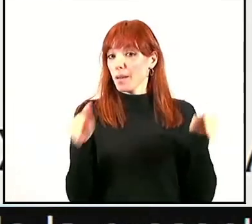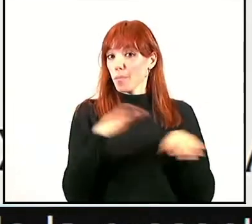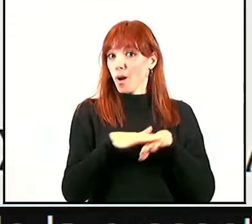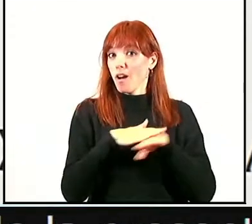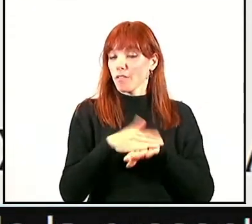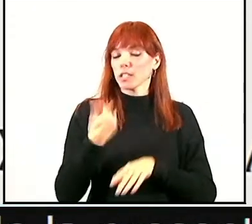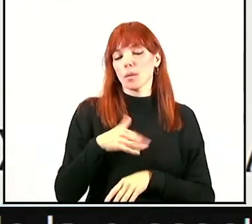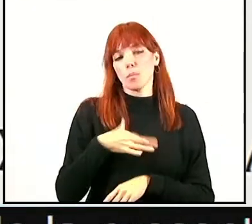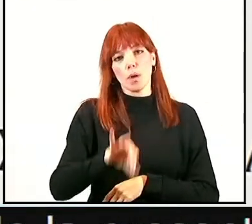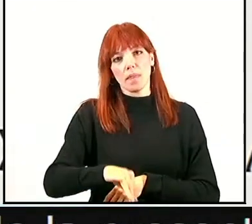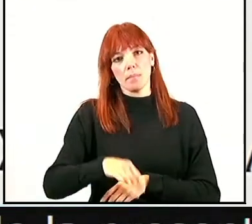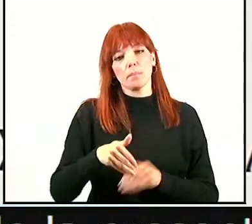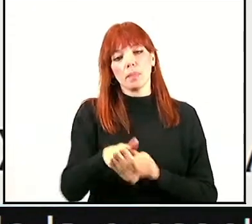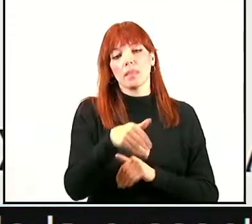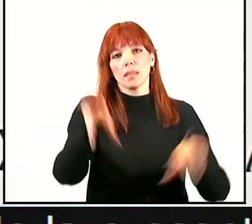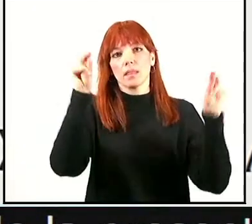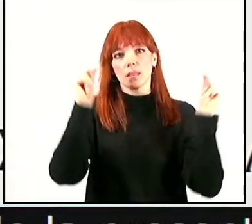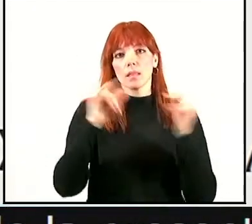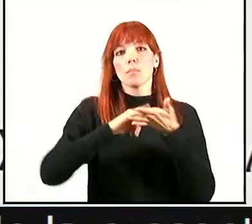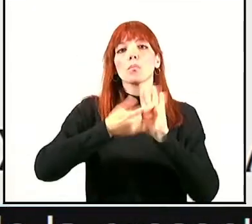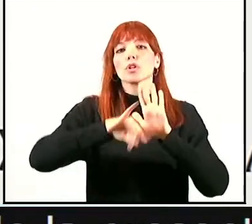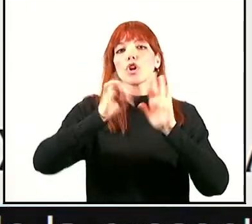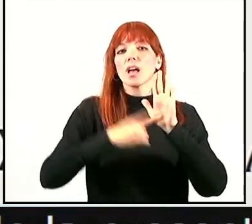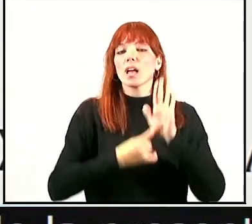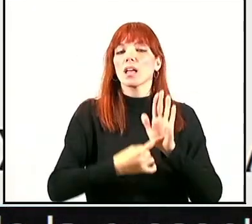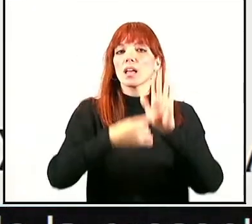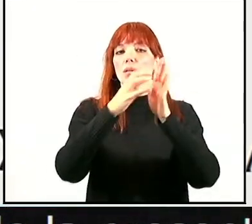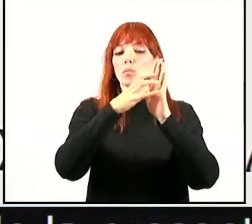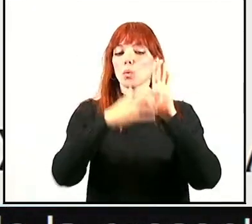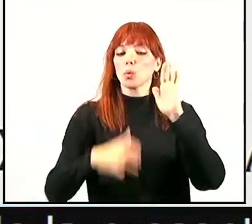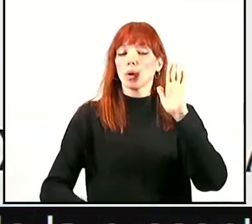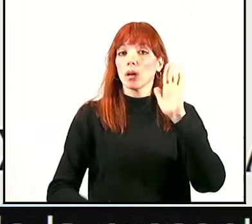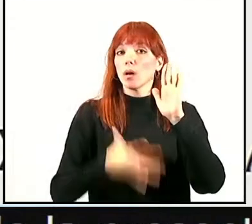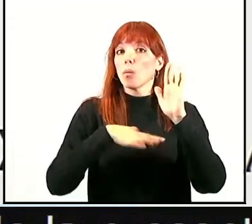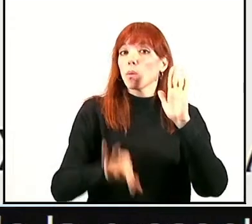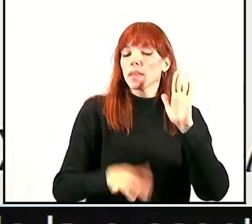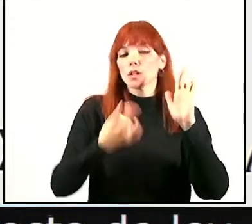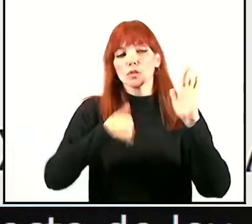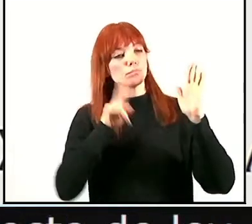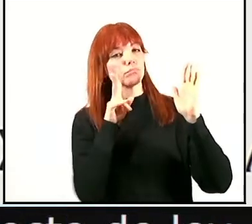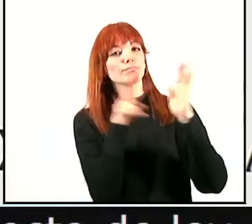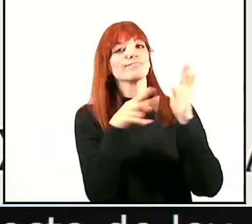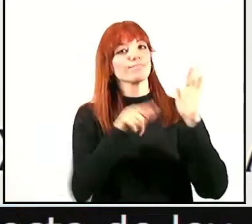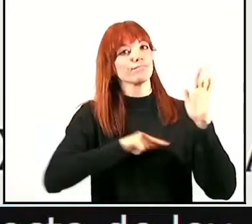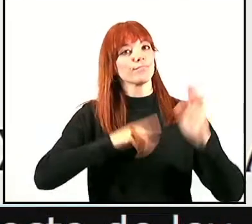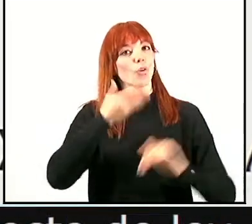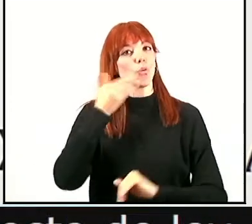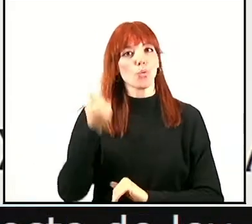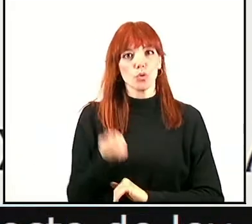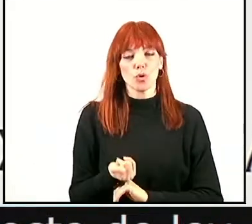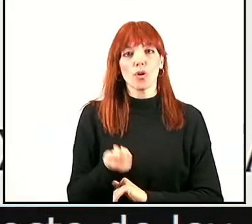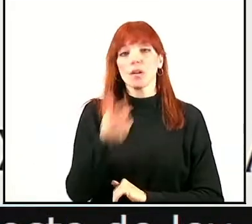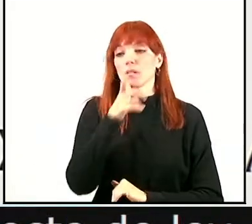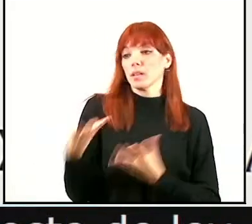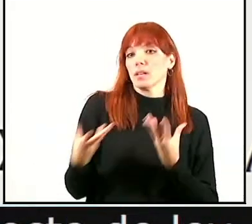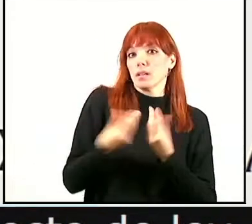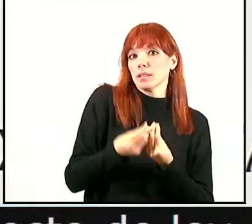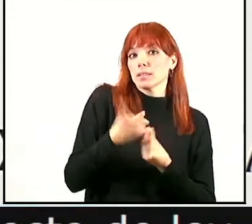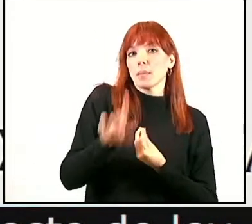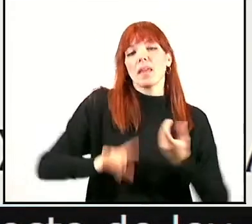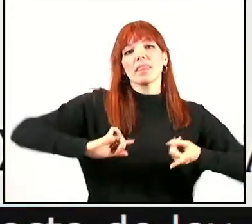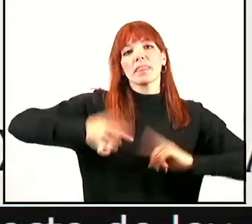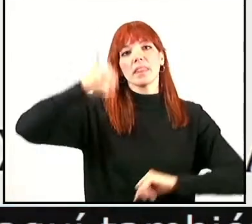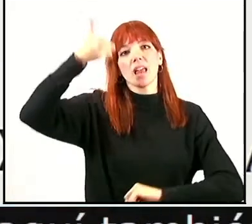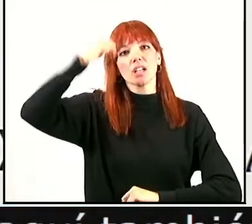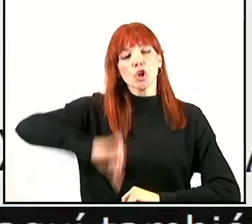podamos terminarla con un proyecto de ley del que nos sentimos muy orgullosos. Está aquí también con nosotros el director de